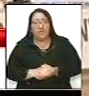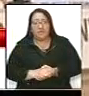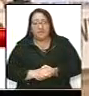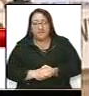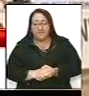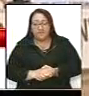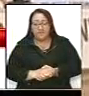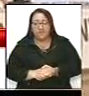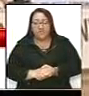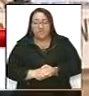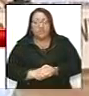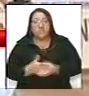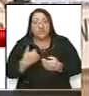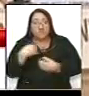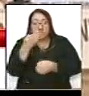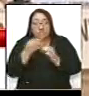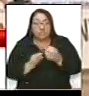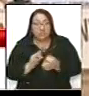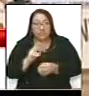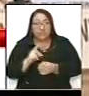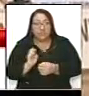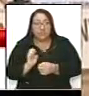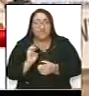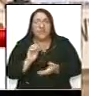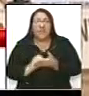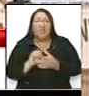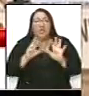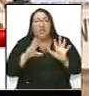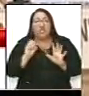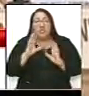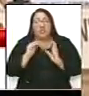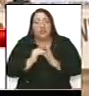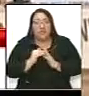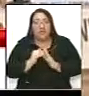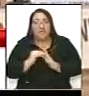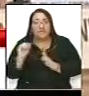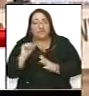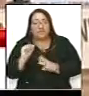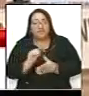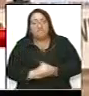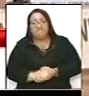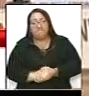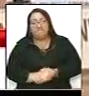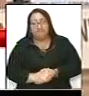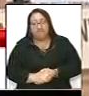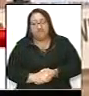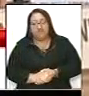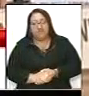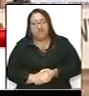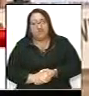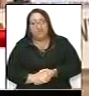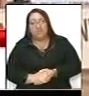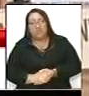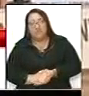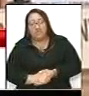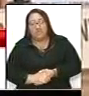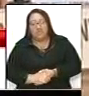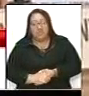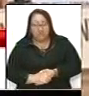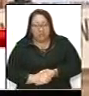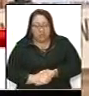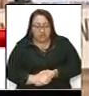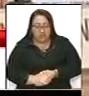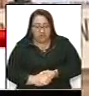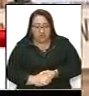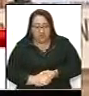y cuenta con un presupuesto de más de 80 millones de soles. Por lo que en esta